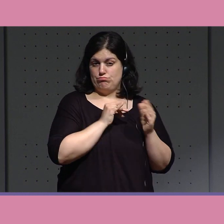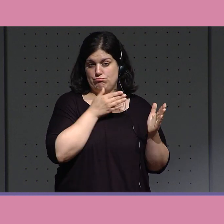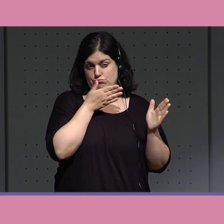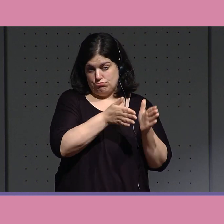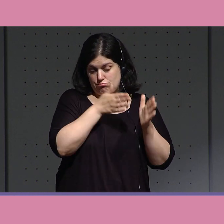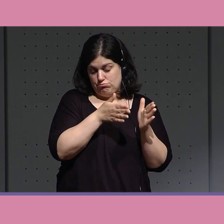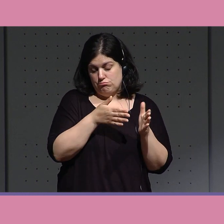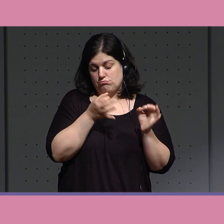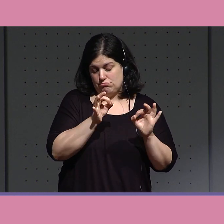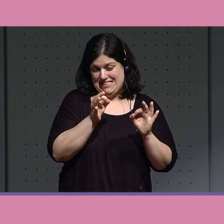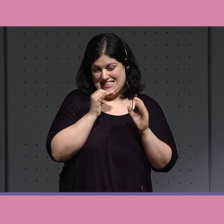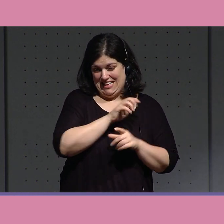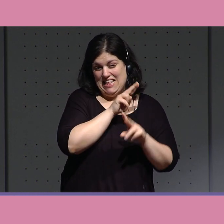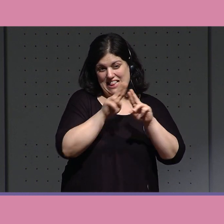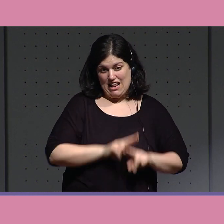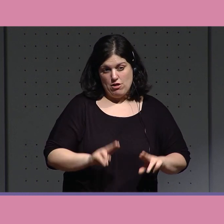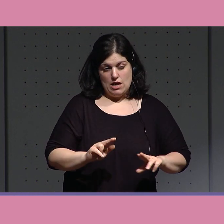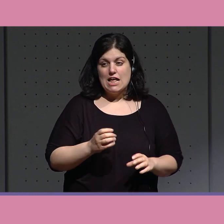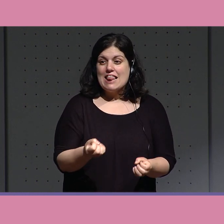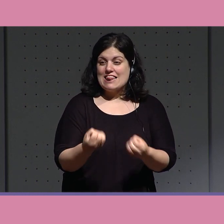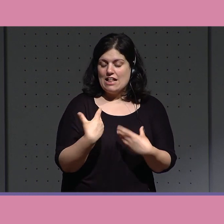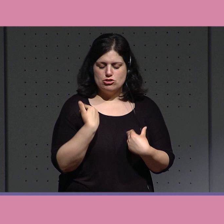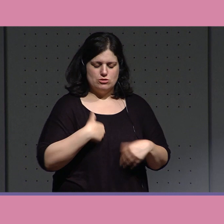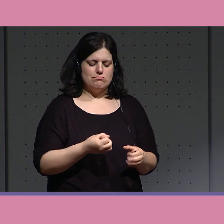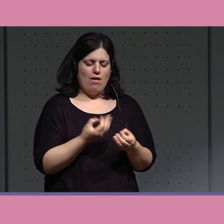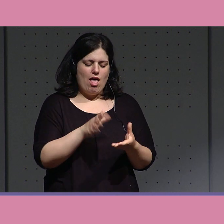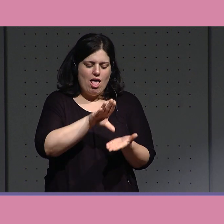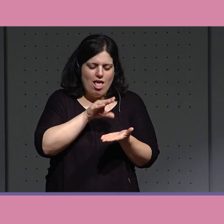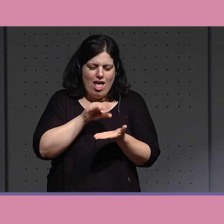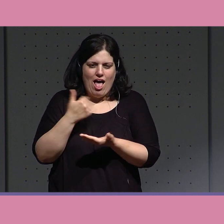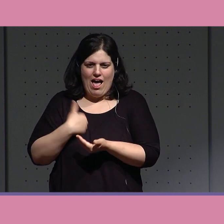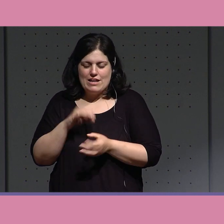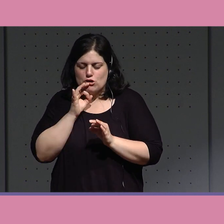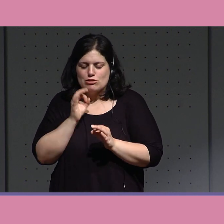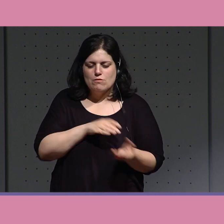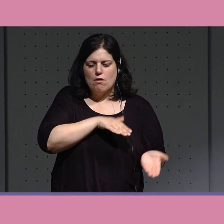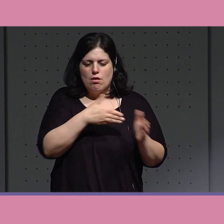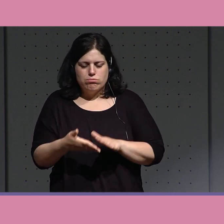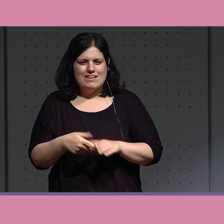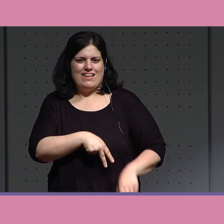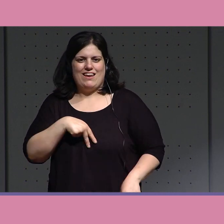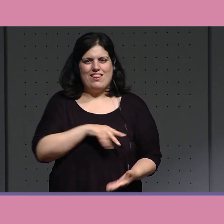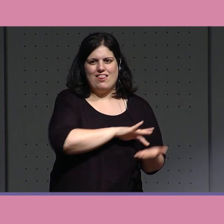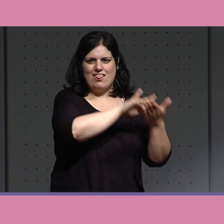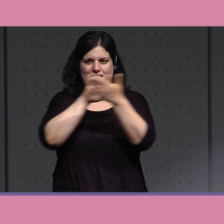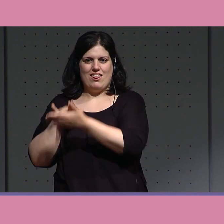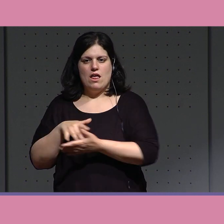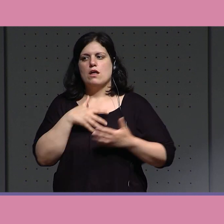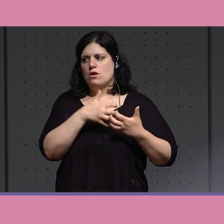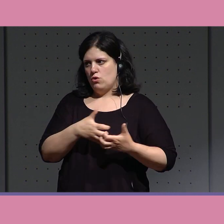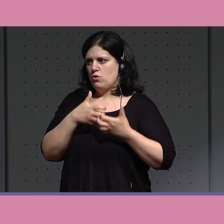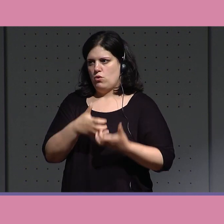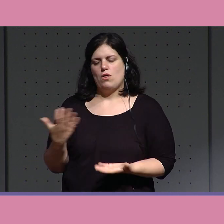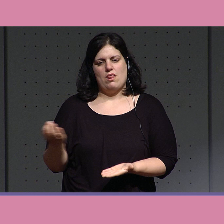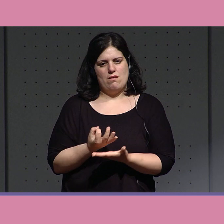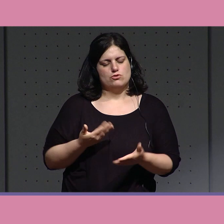respecto, ya tenemos datos y esto hay que generalizarlo también y luchar por ello.